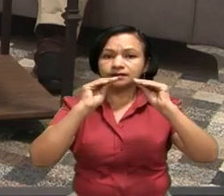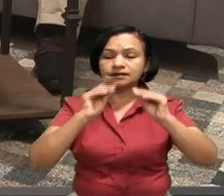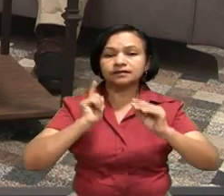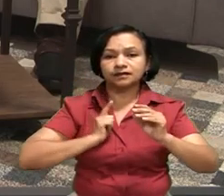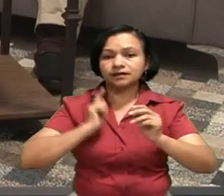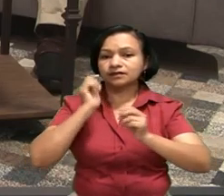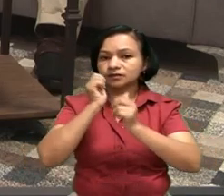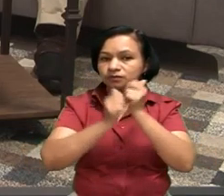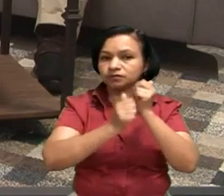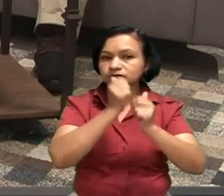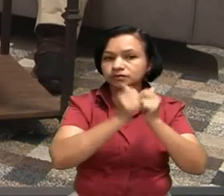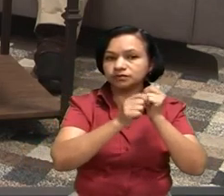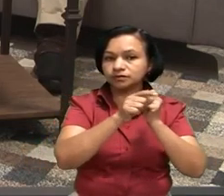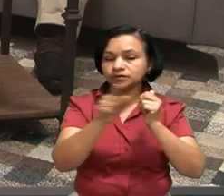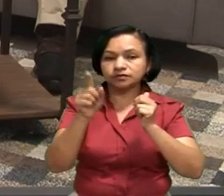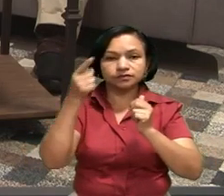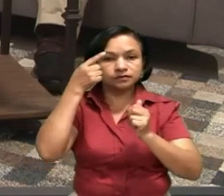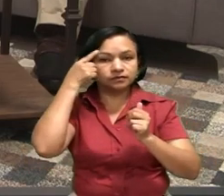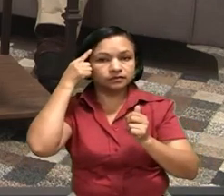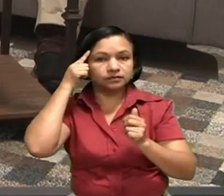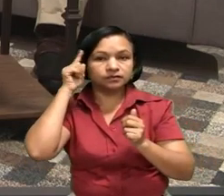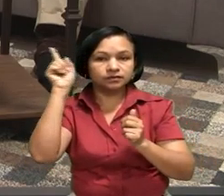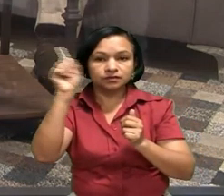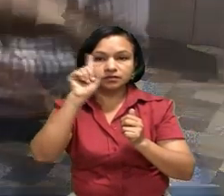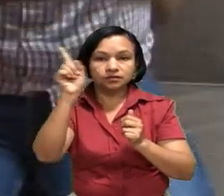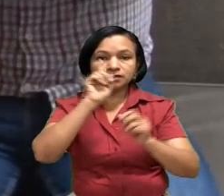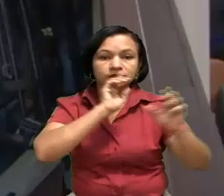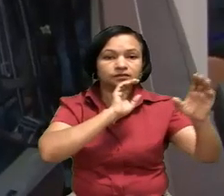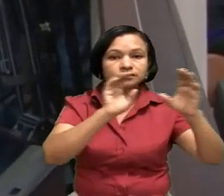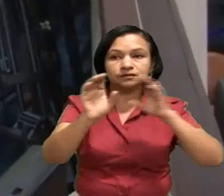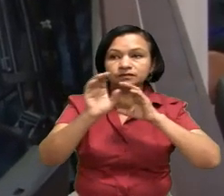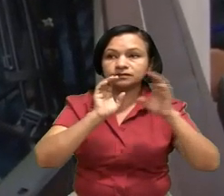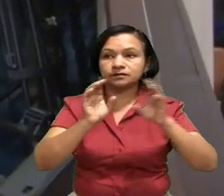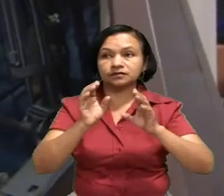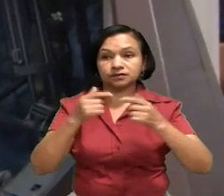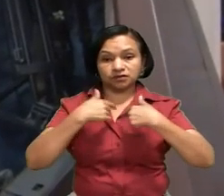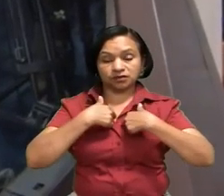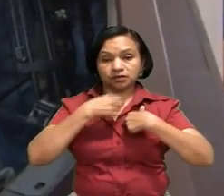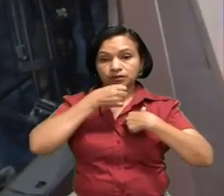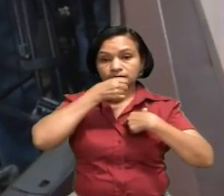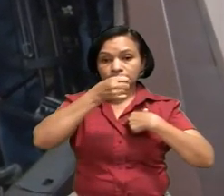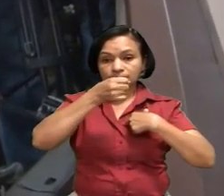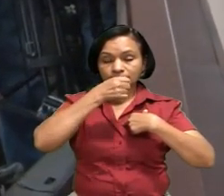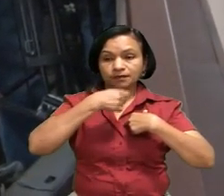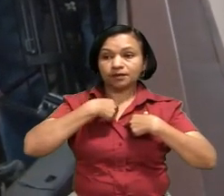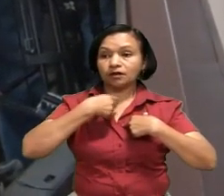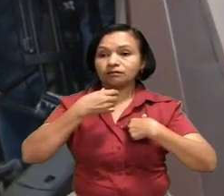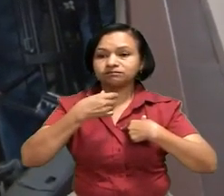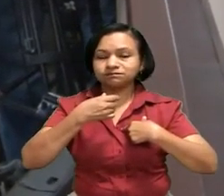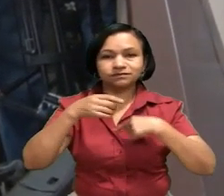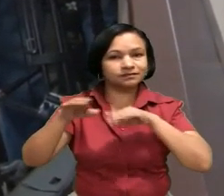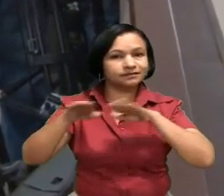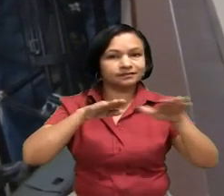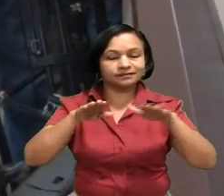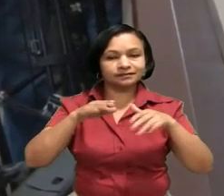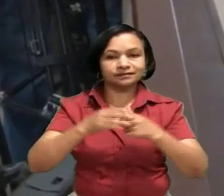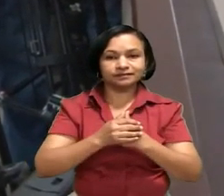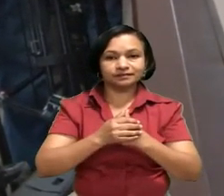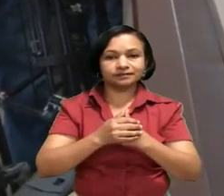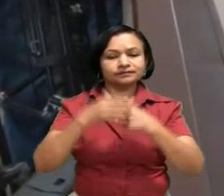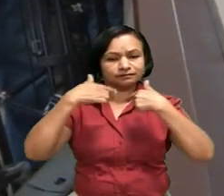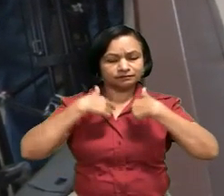problema no sabe comunicarse a pesar de que digan que son periodistas no saben comunicarse una cosa es tener